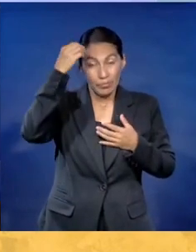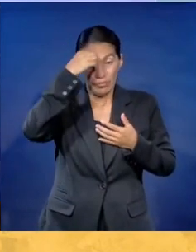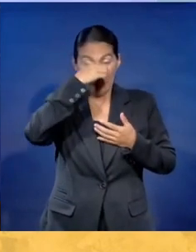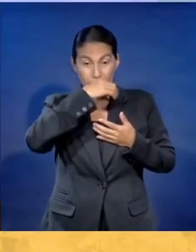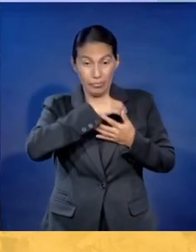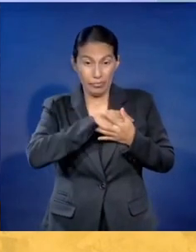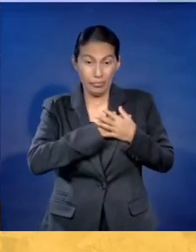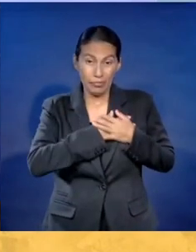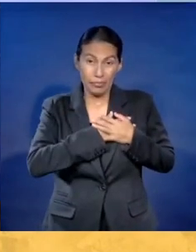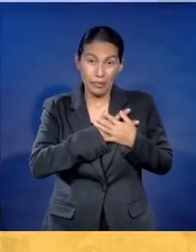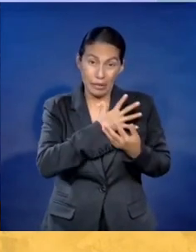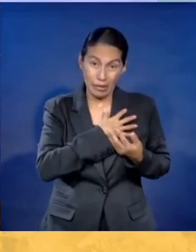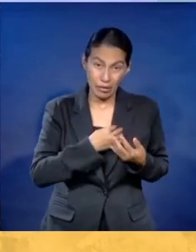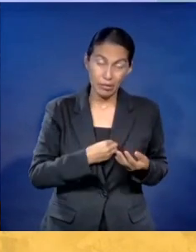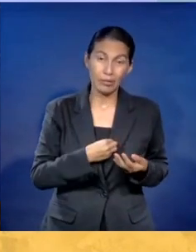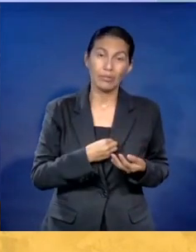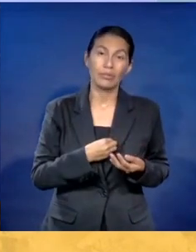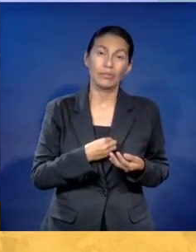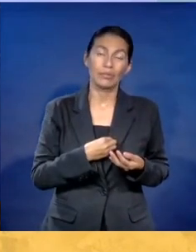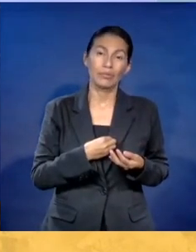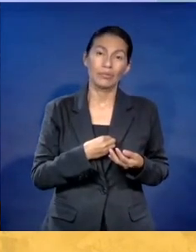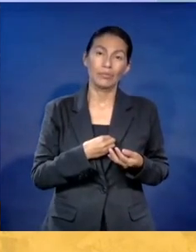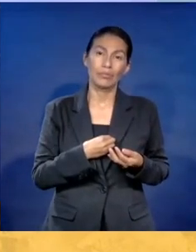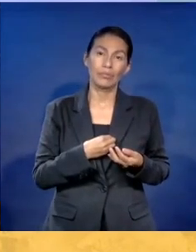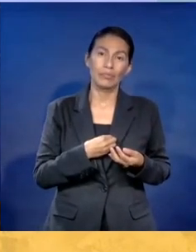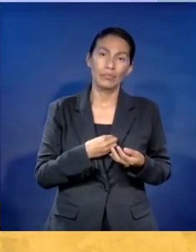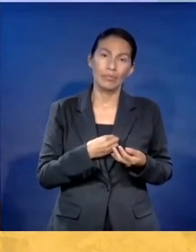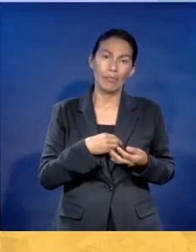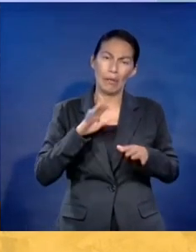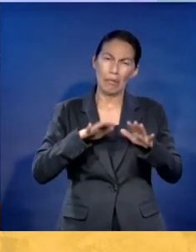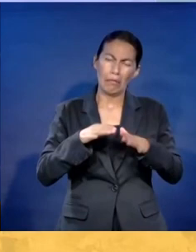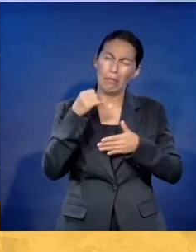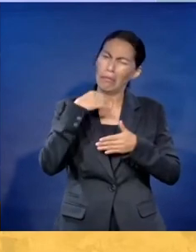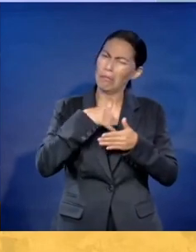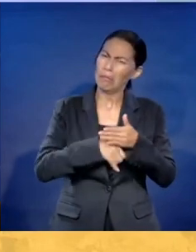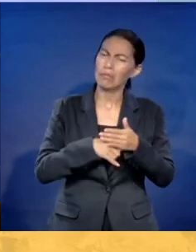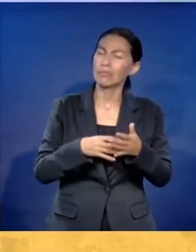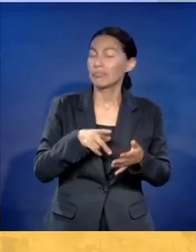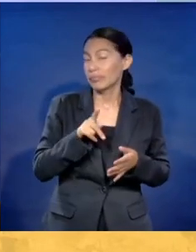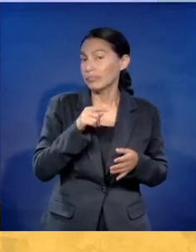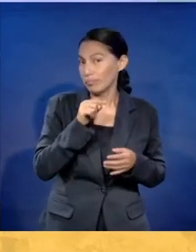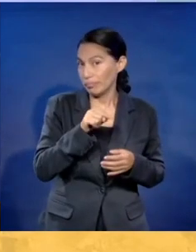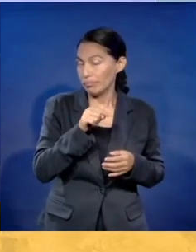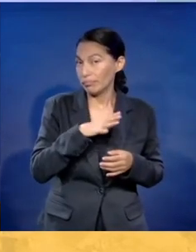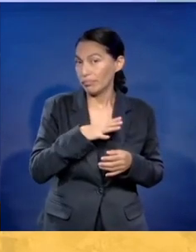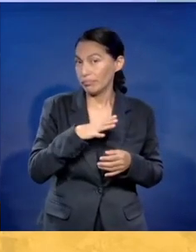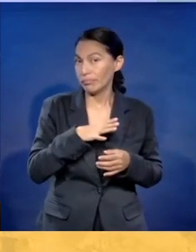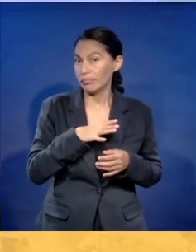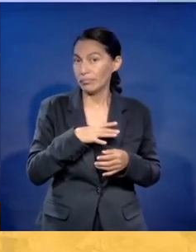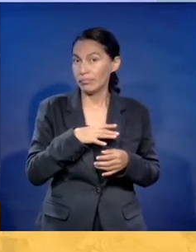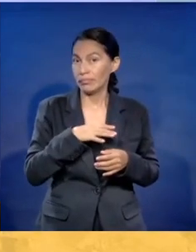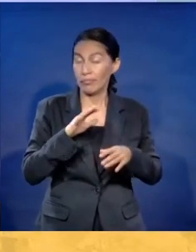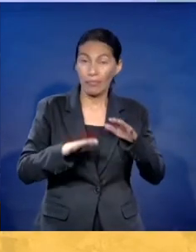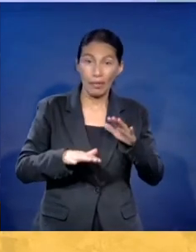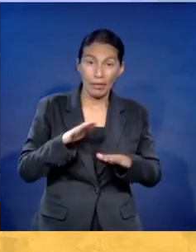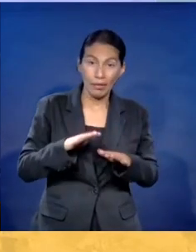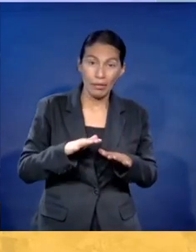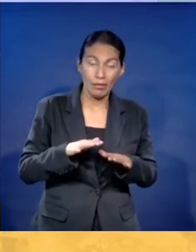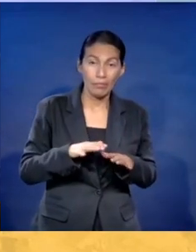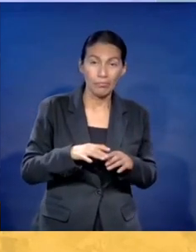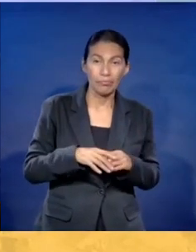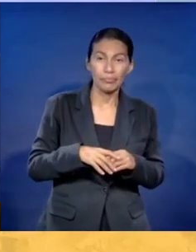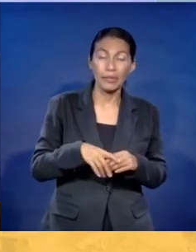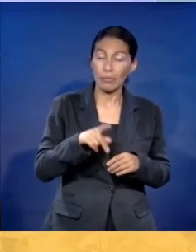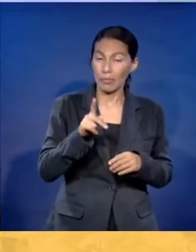una dama aunque sea muy dura tiene un instinto materno a veces muy en el fondo pero ahí está y cuando se casa con usted